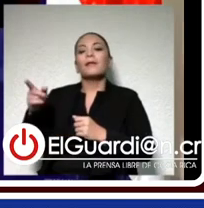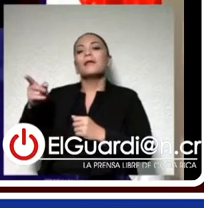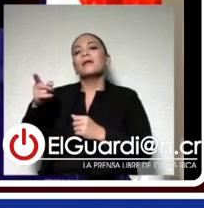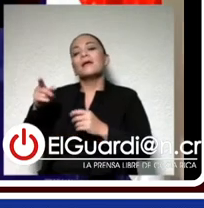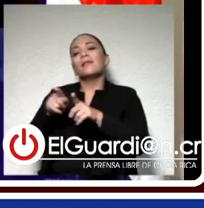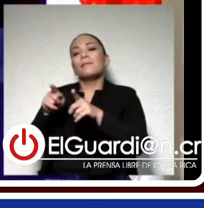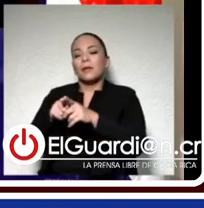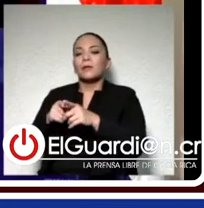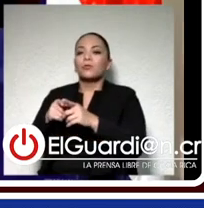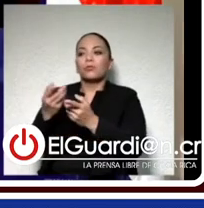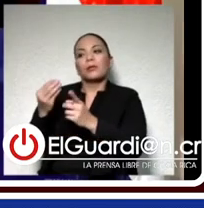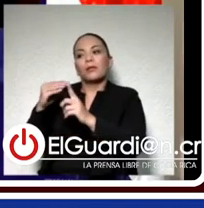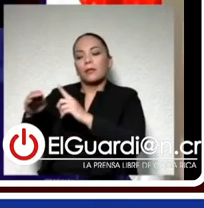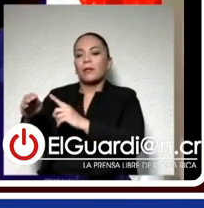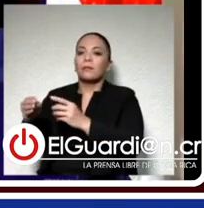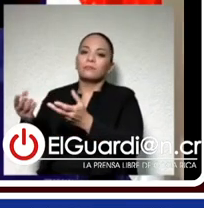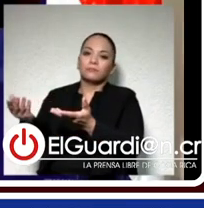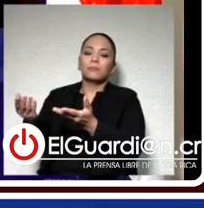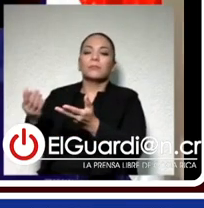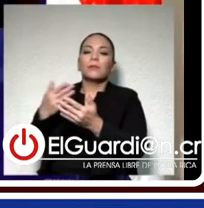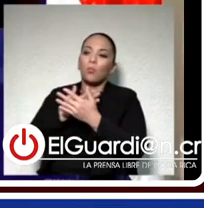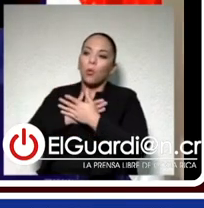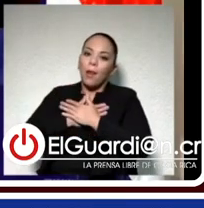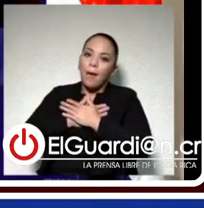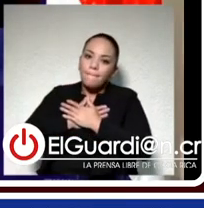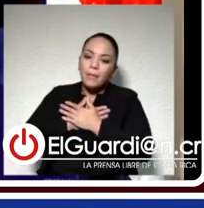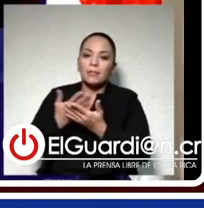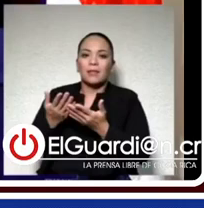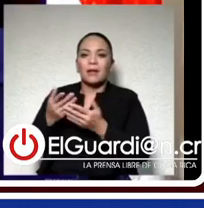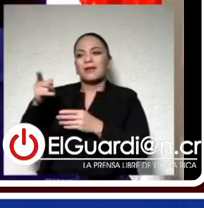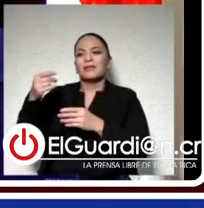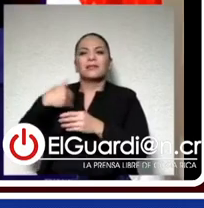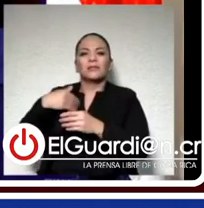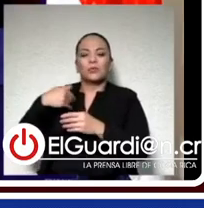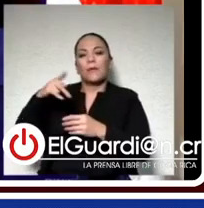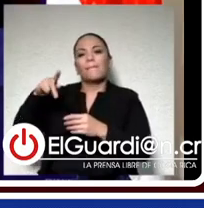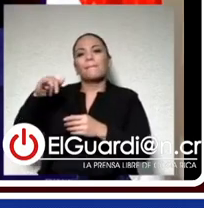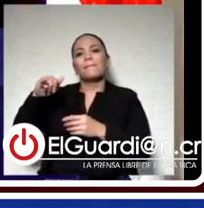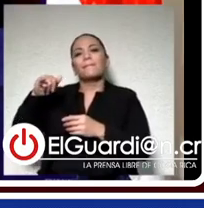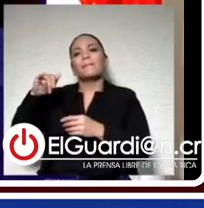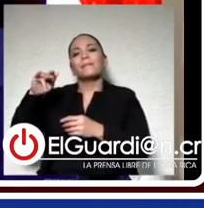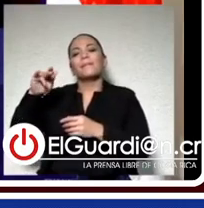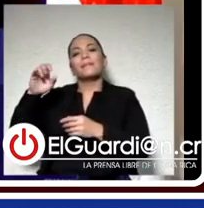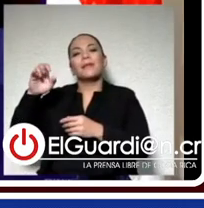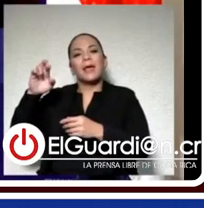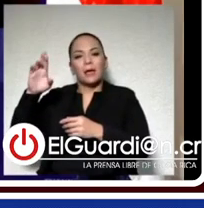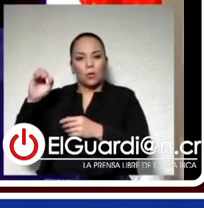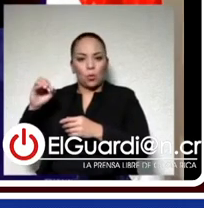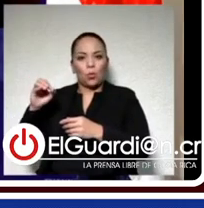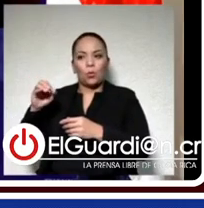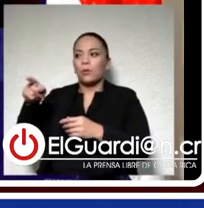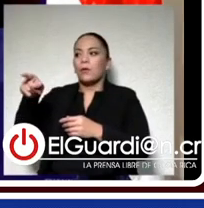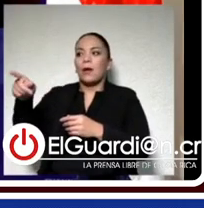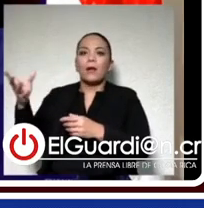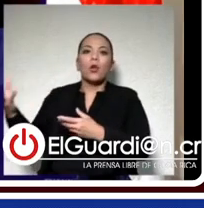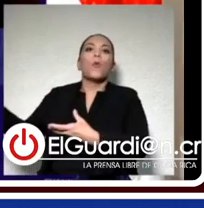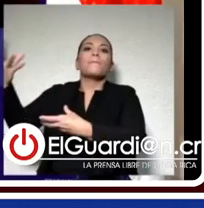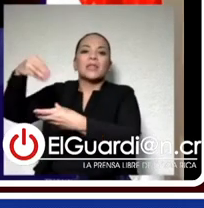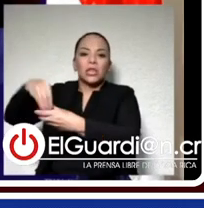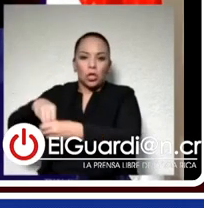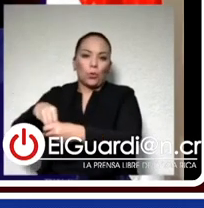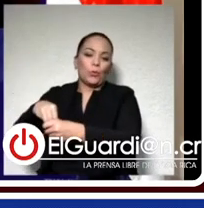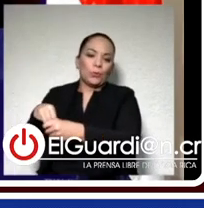Piero, pseudo Piero, alias Piero, como dirían los policías, lo haya metido